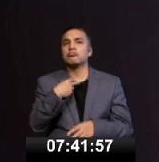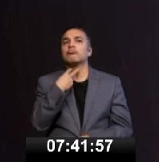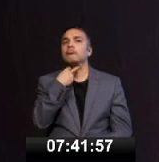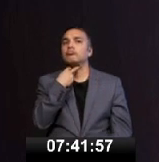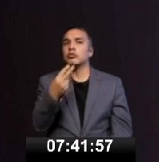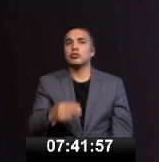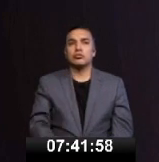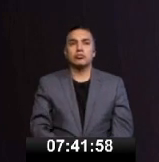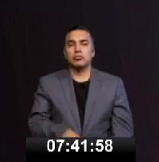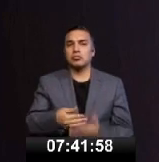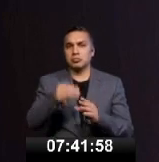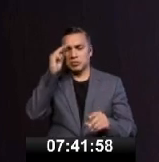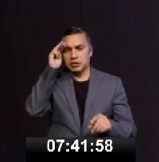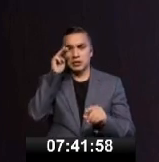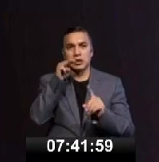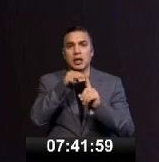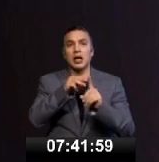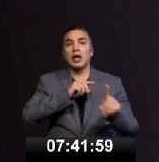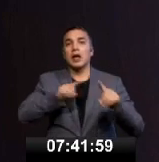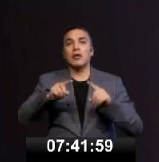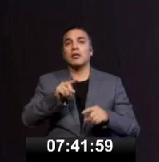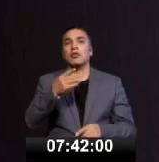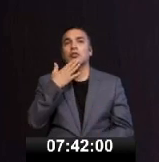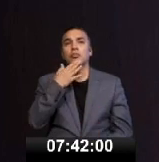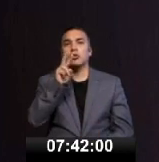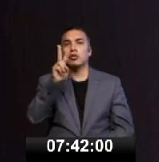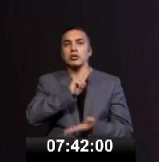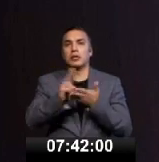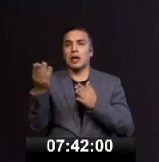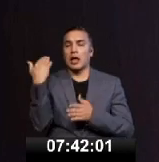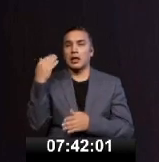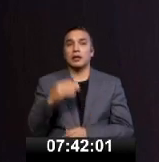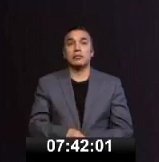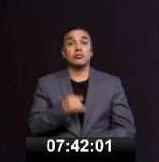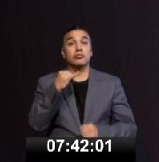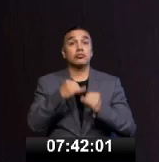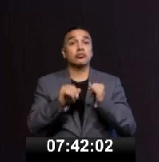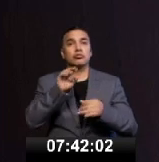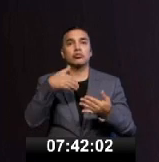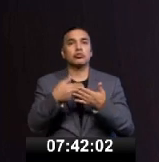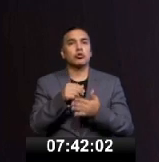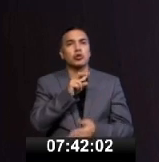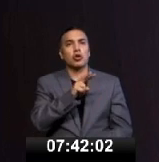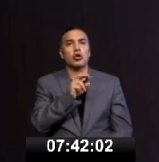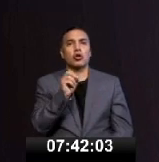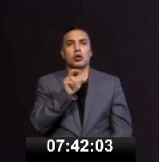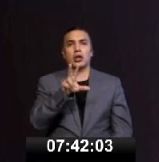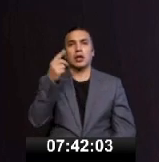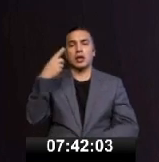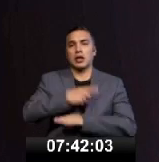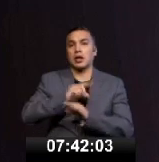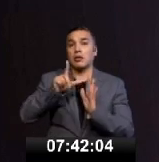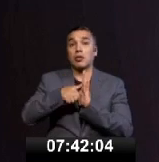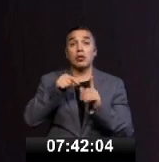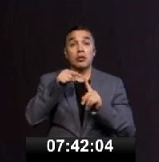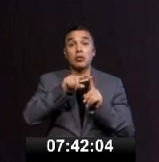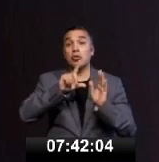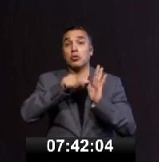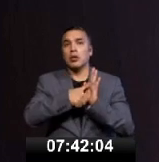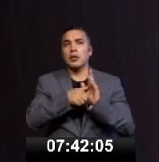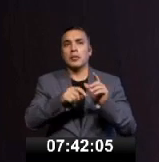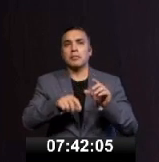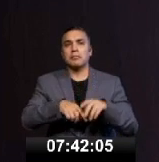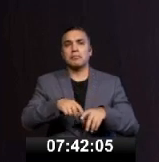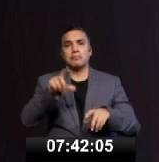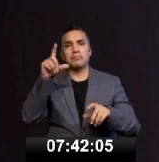audio. Mando todos los mensajes al general, es como 2 semanas atrás. La última es 2 o 3 días atrás. Después de él, abrió los